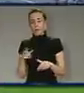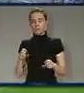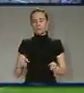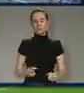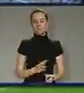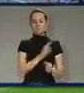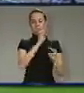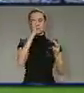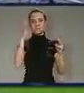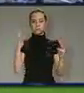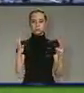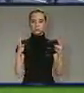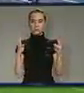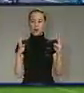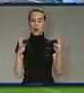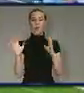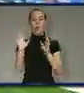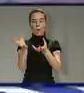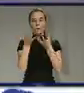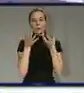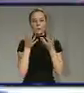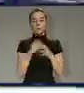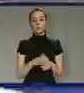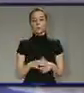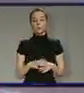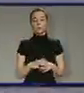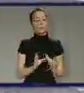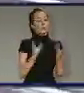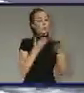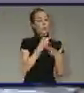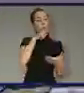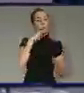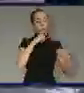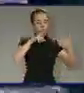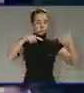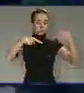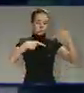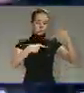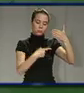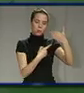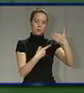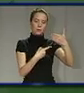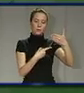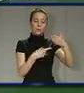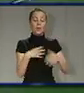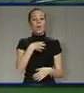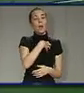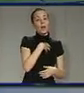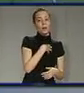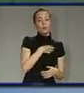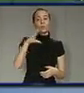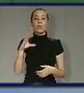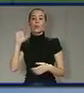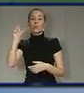bala... ...el gol de Coloto... ...que deja al Elche a cuatro puntos... ...de la zona de playoff... ...en la que se afianza el Hércules... ...tras su victoria ante el